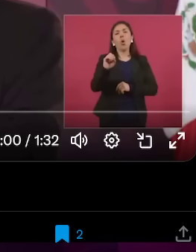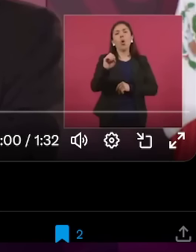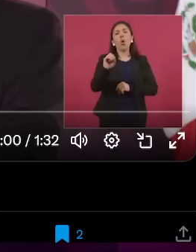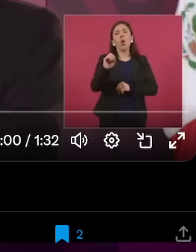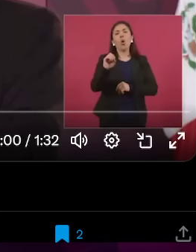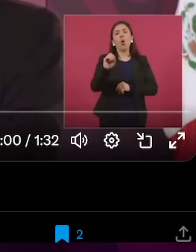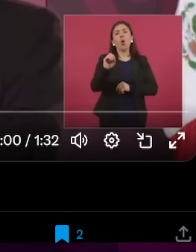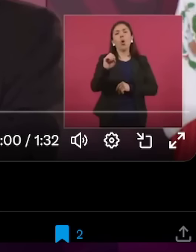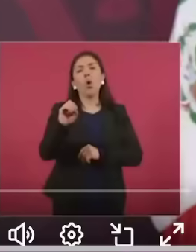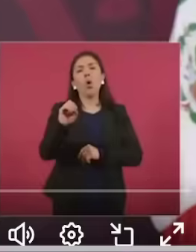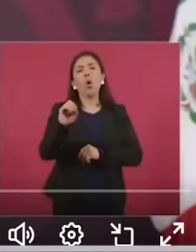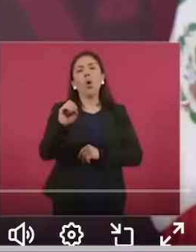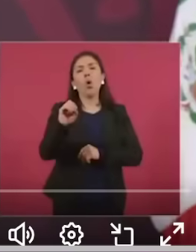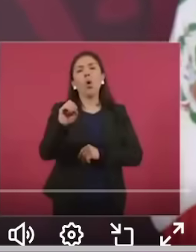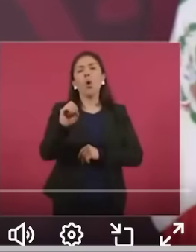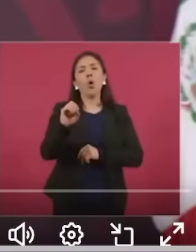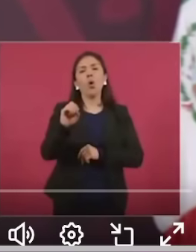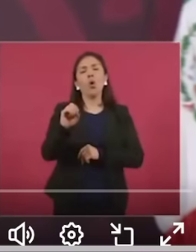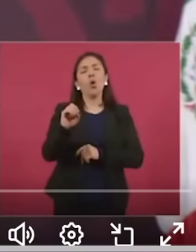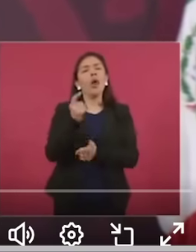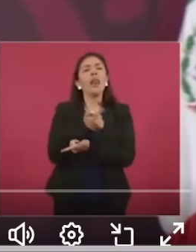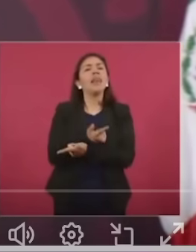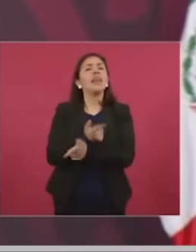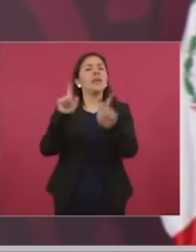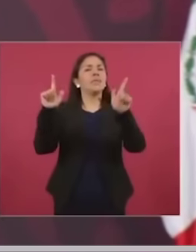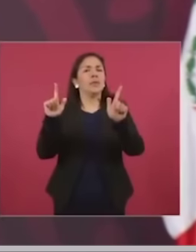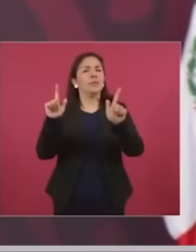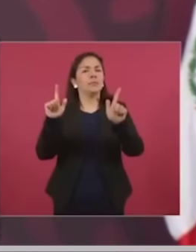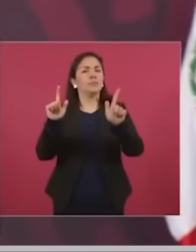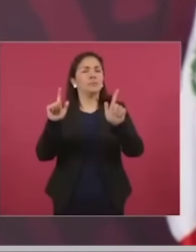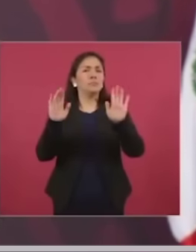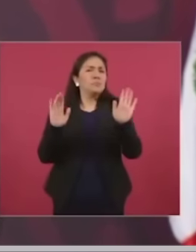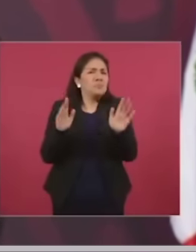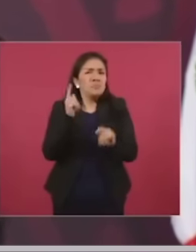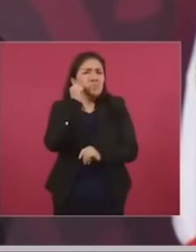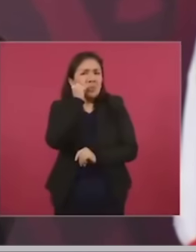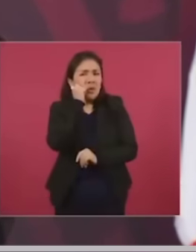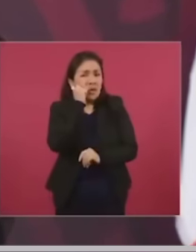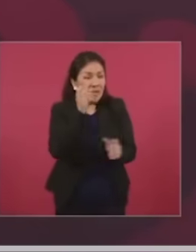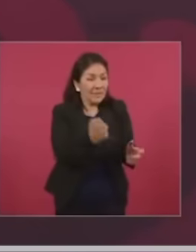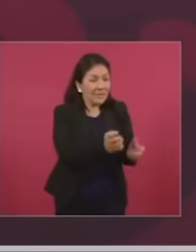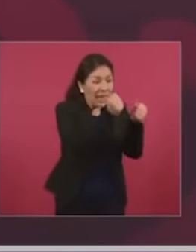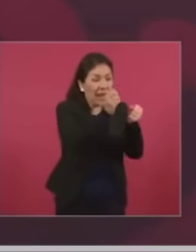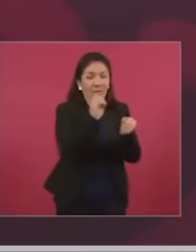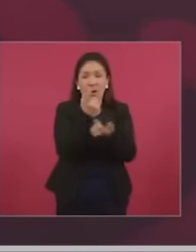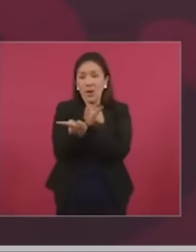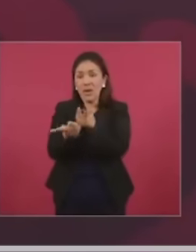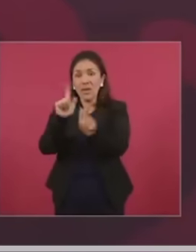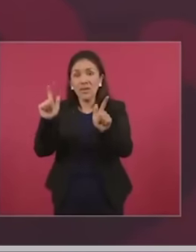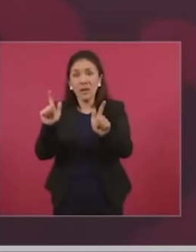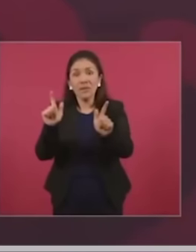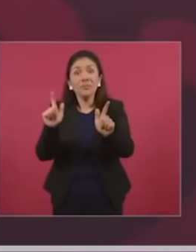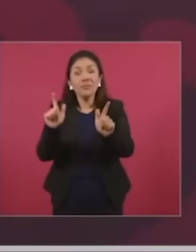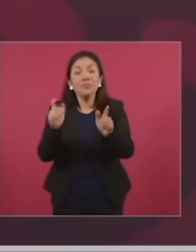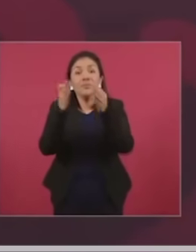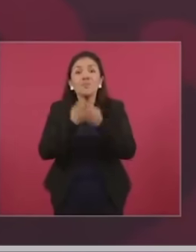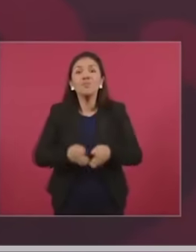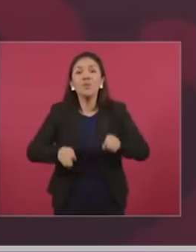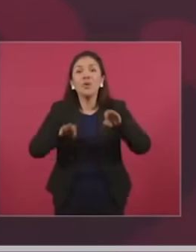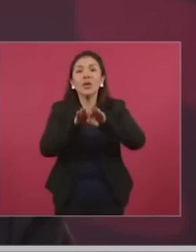migrantes aparecieron con vida. Sea rescate o sea liberación, lo que tenemos que